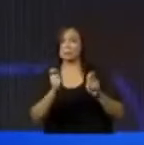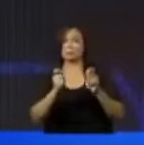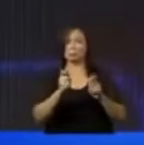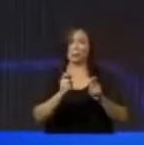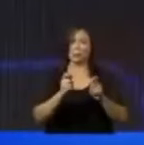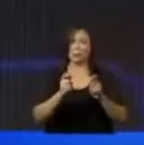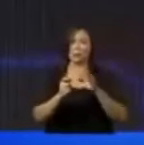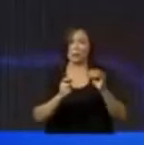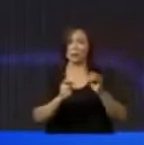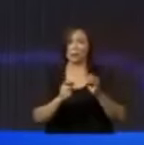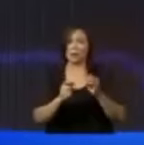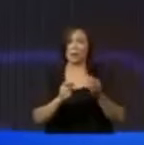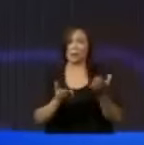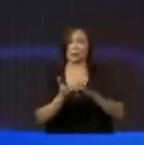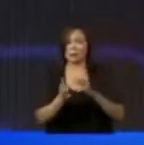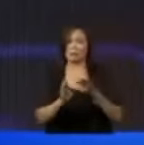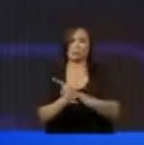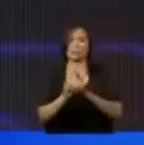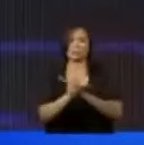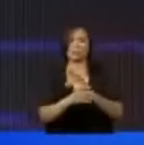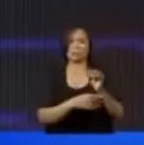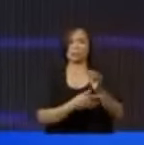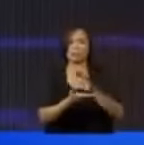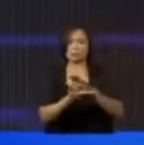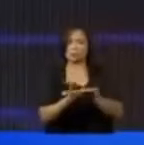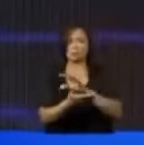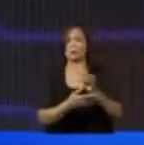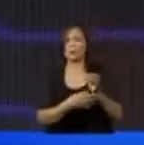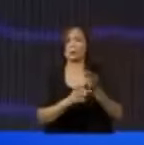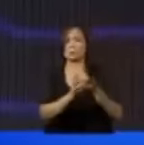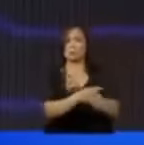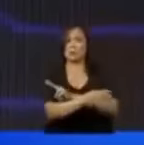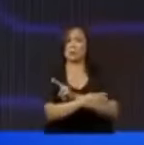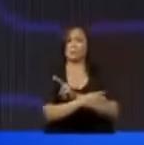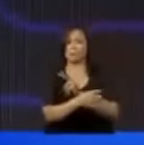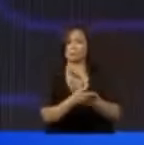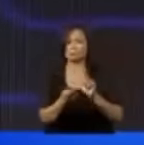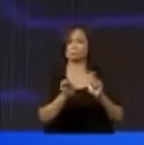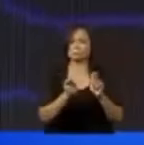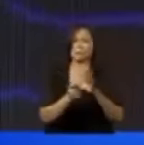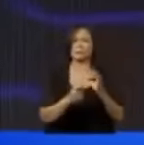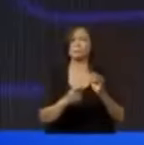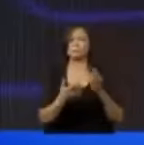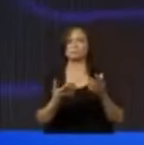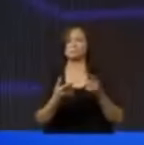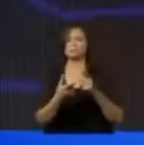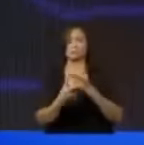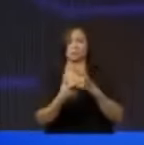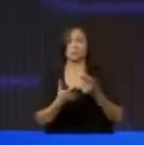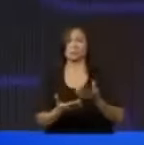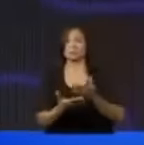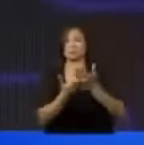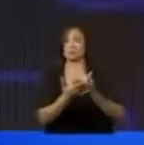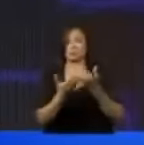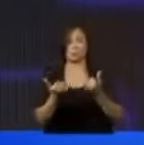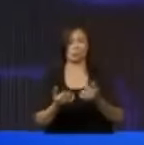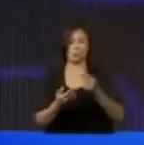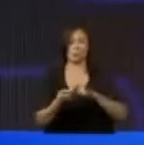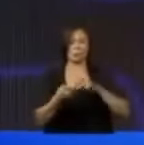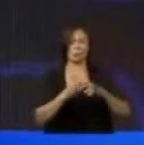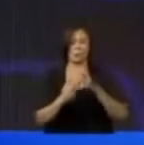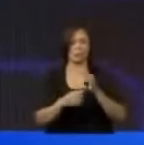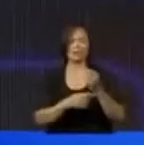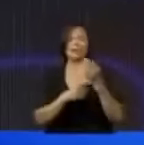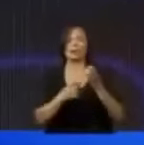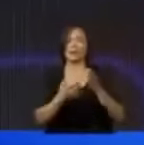índices que tienen que ver con la repitencia, la escolaridad y la deserción. Luego, lo que se plantea hoy como problema